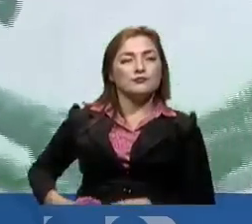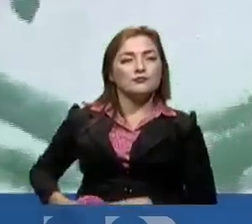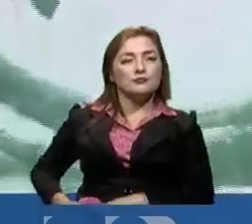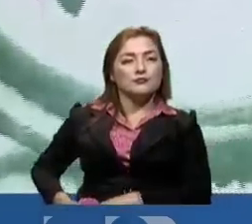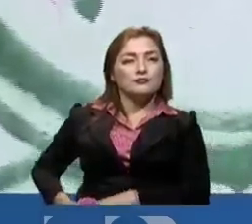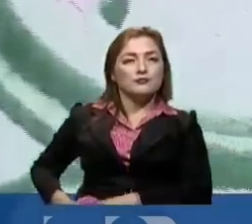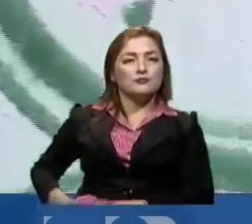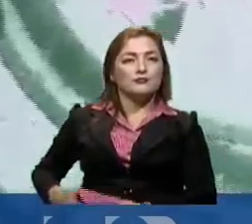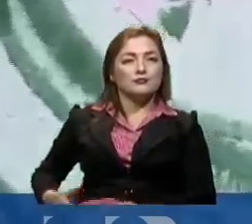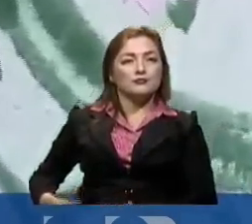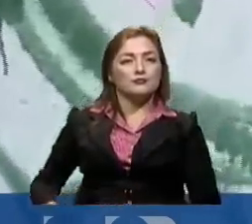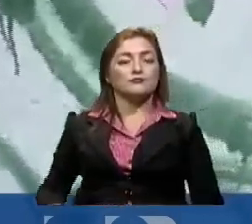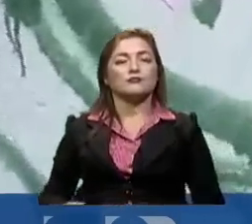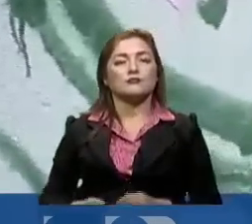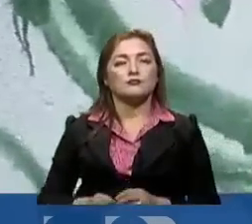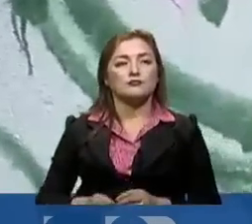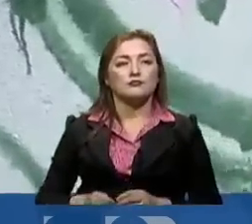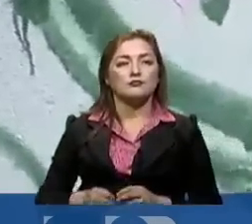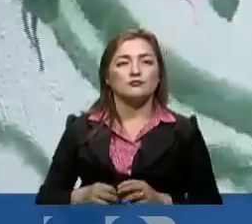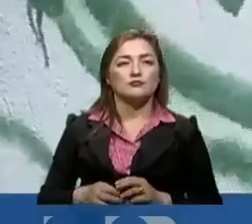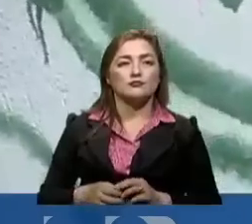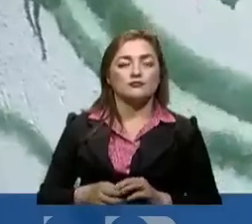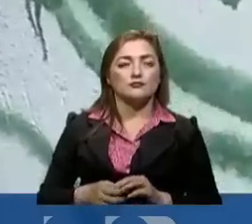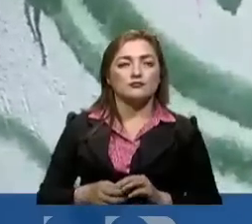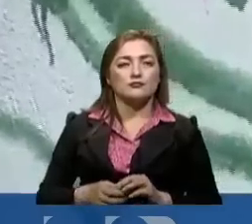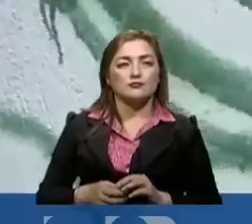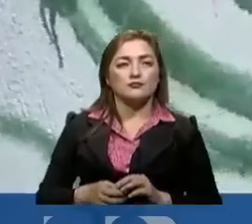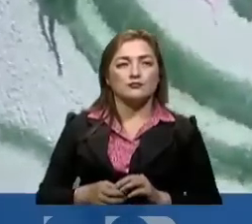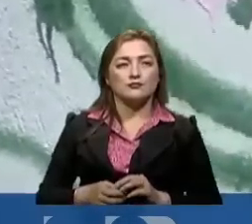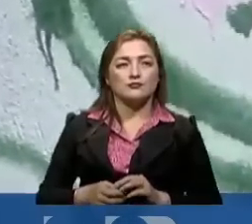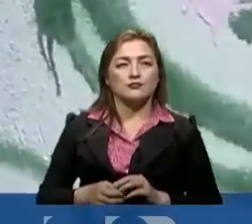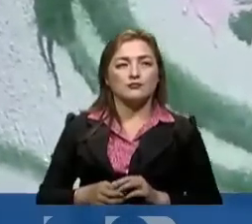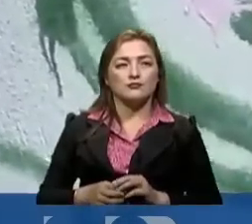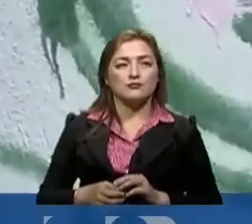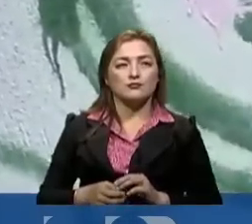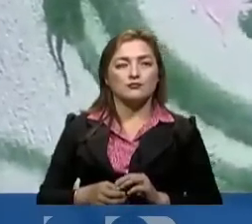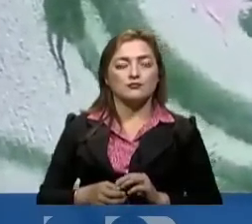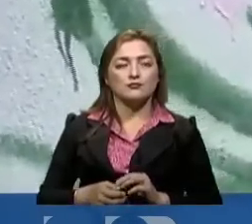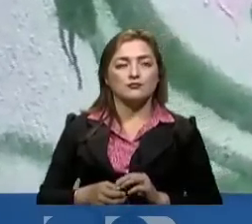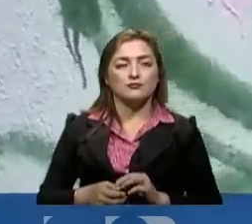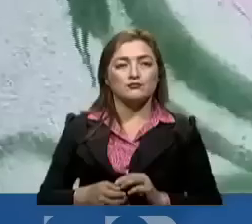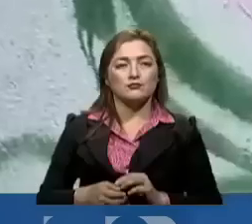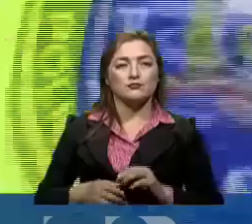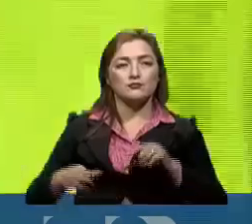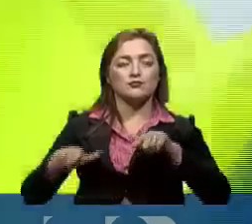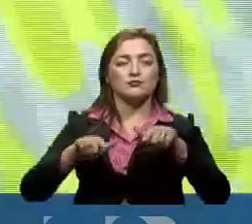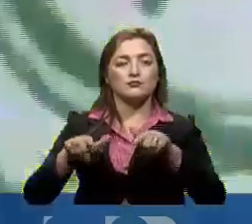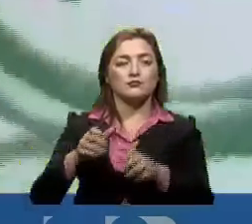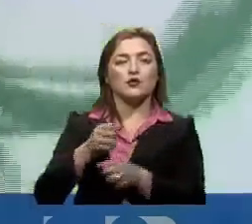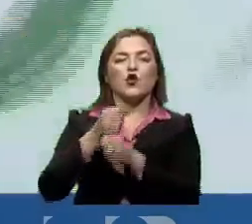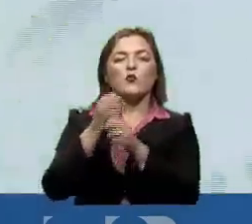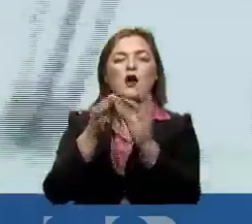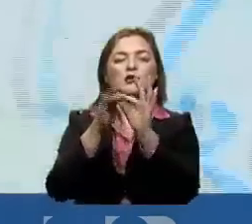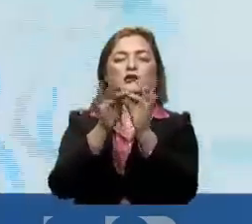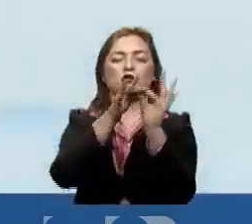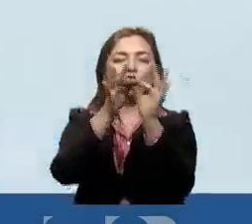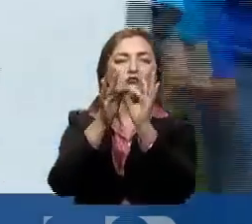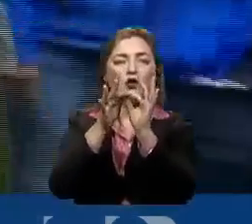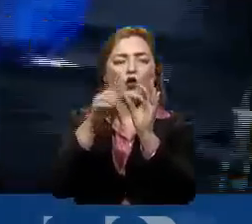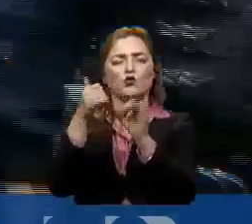abandonada. El objetivo, como ya lo hemos venido indicando, es recuperar estos espacios. Usted lo ha manifestado, ¿por qué no intervienen otras